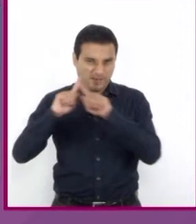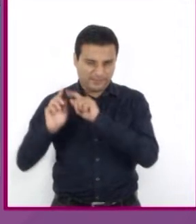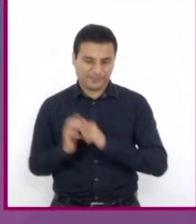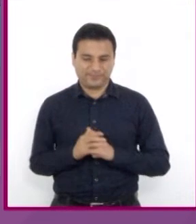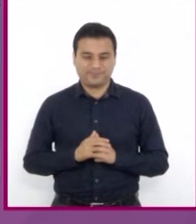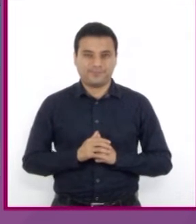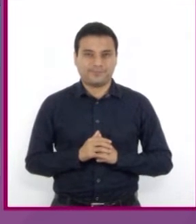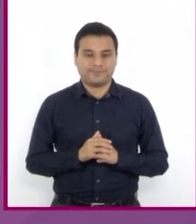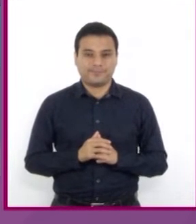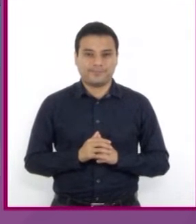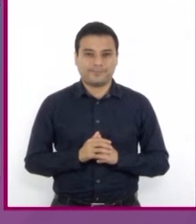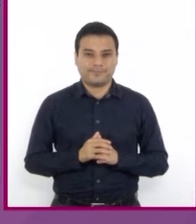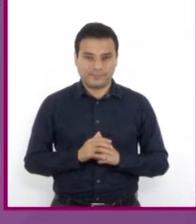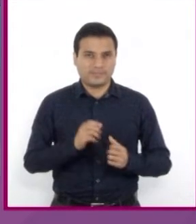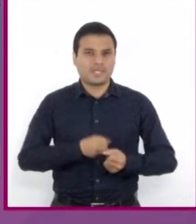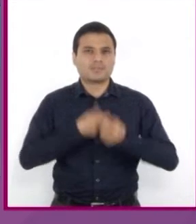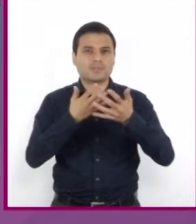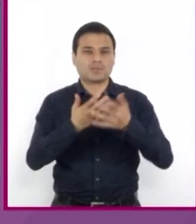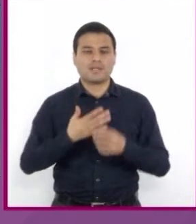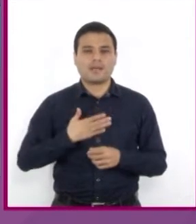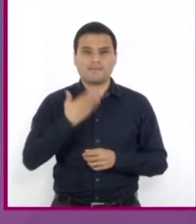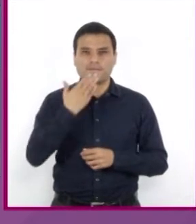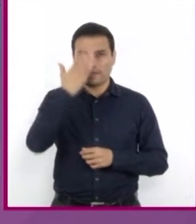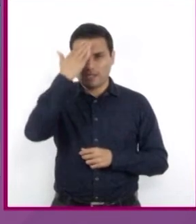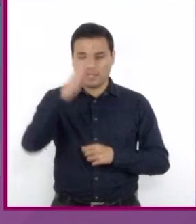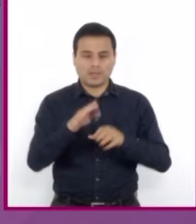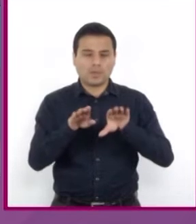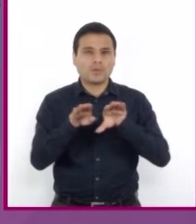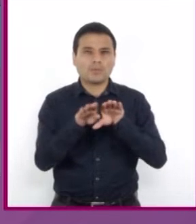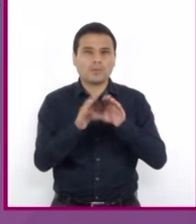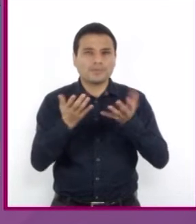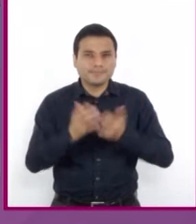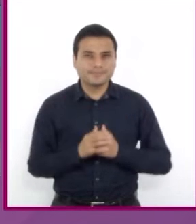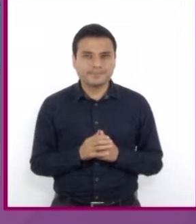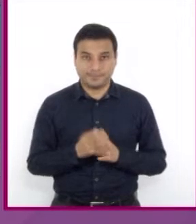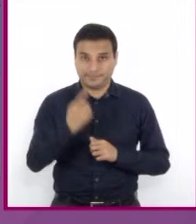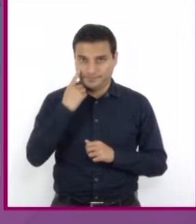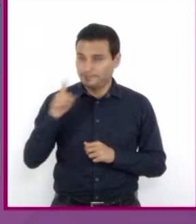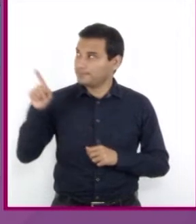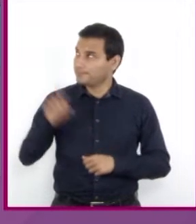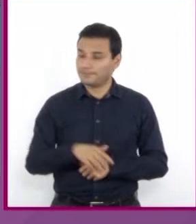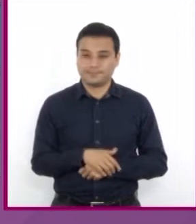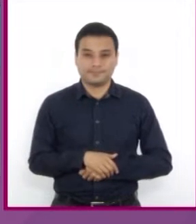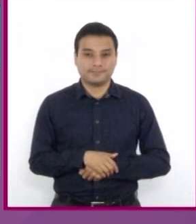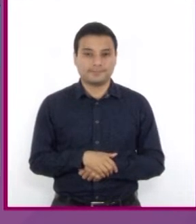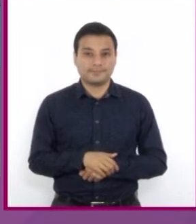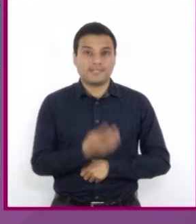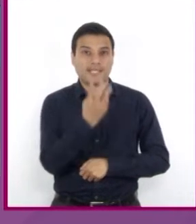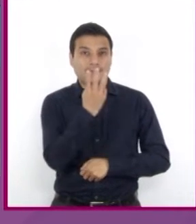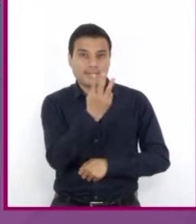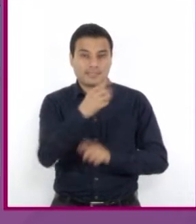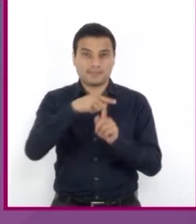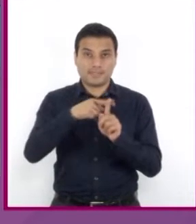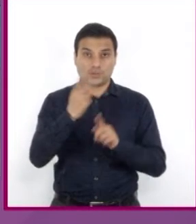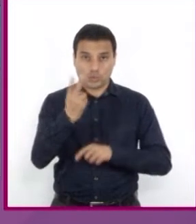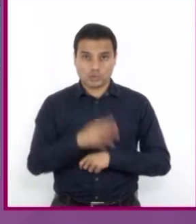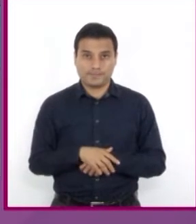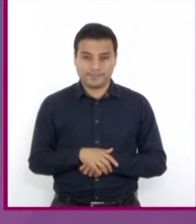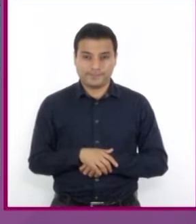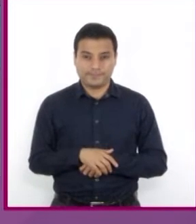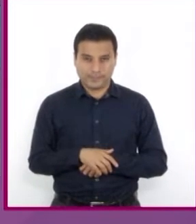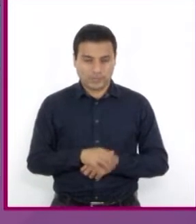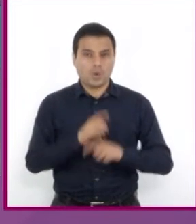sucesivamente. La expresión algebraica que permite modelar esta sucesión es 3 más 2